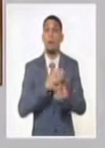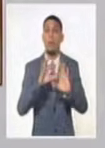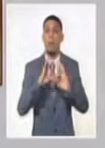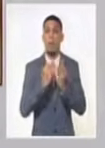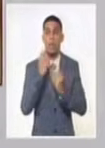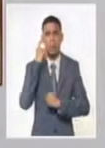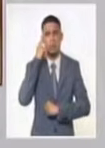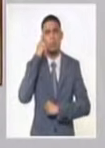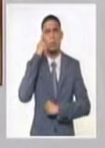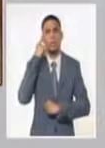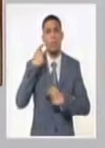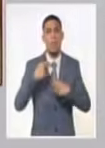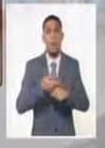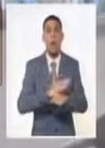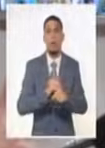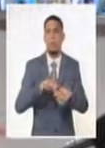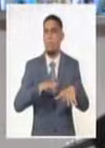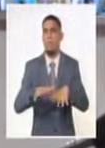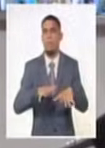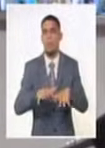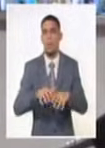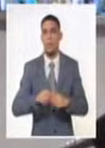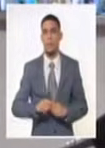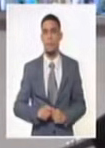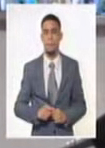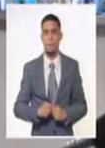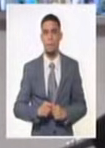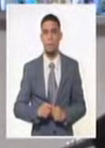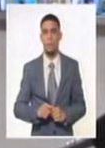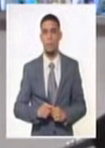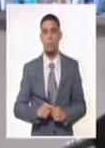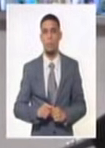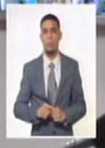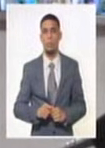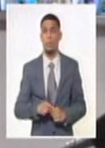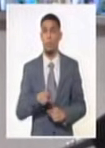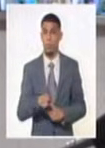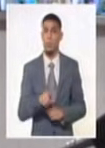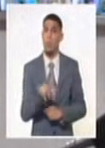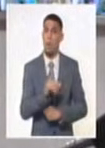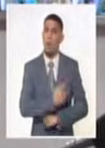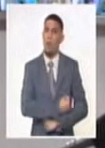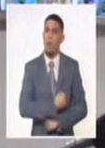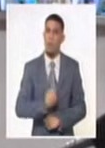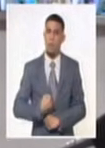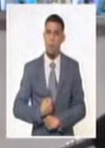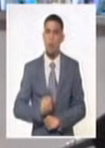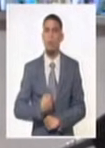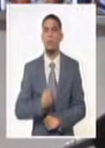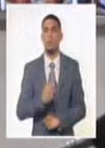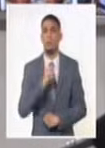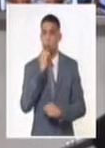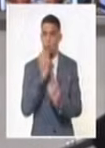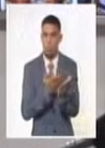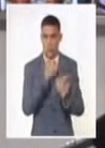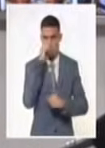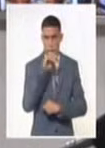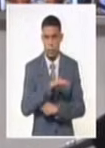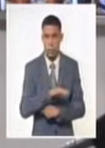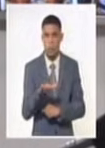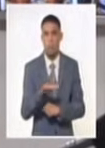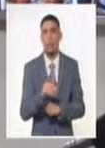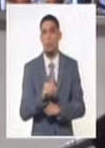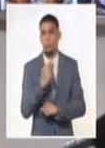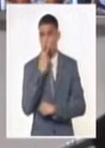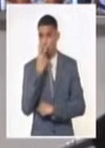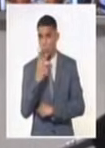probablemente la noticia llegue de pronto cuando se está llegando a la institución, y en eso ha habido un esfuerzo también de acoger a los niños, incluso en condiciones de que sea una